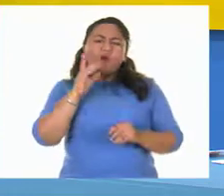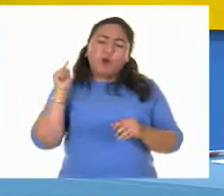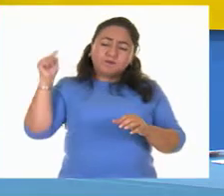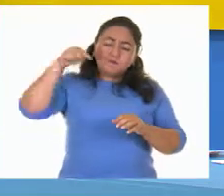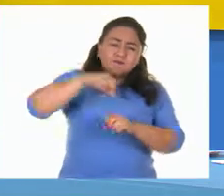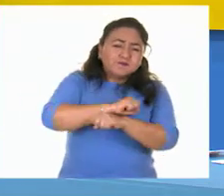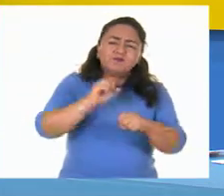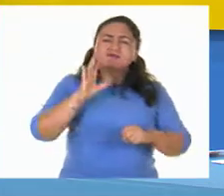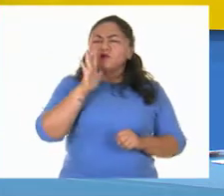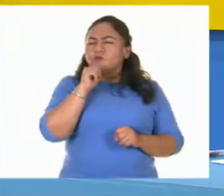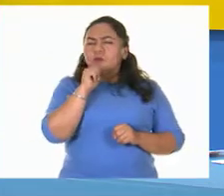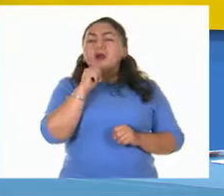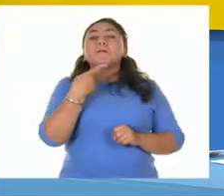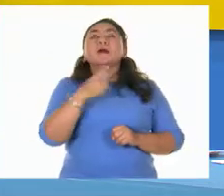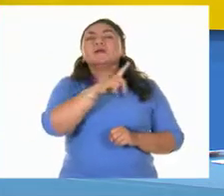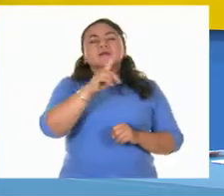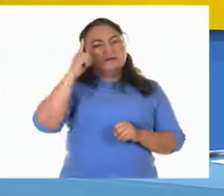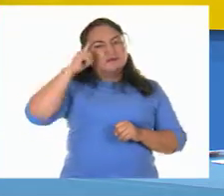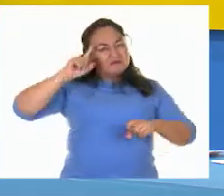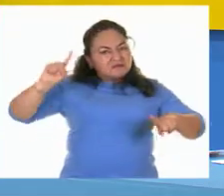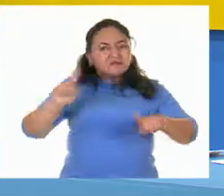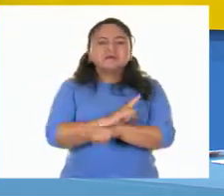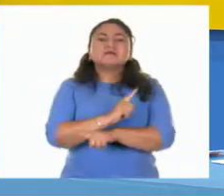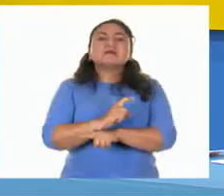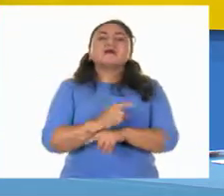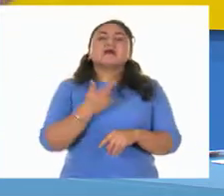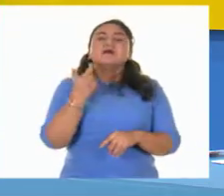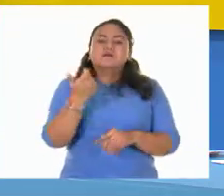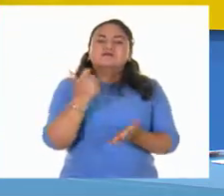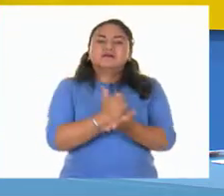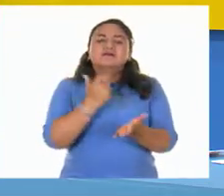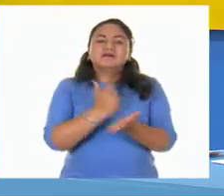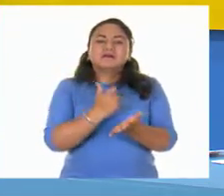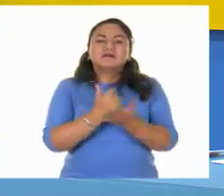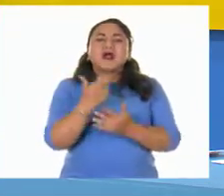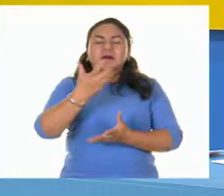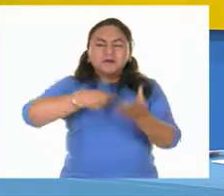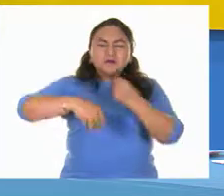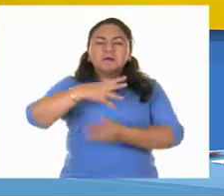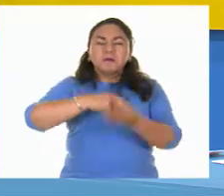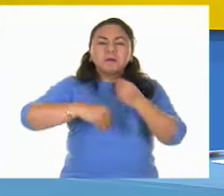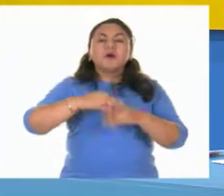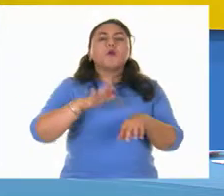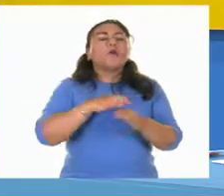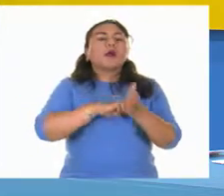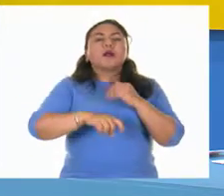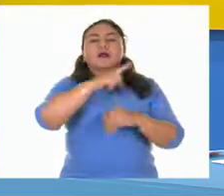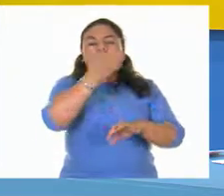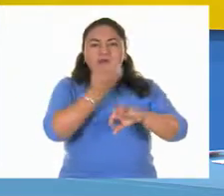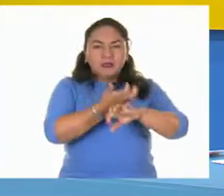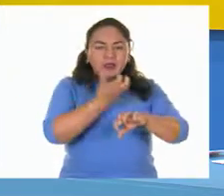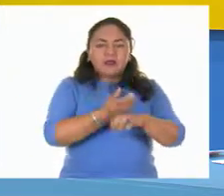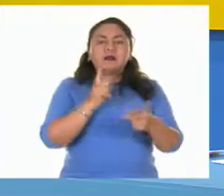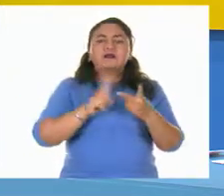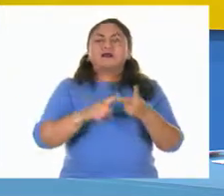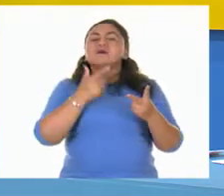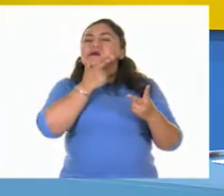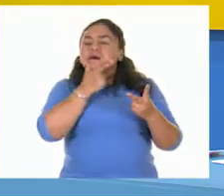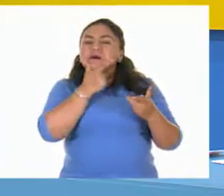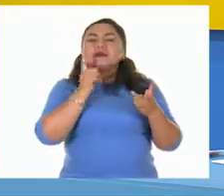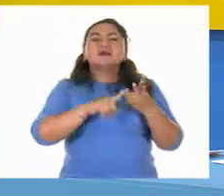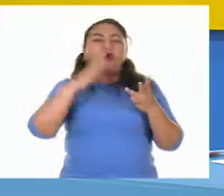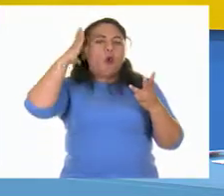que tomaron represalias económicas, que por cierto, fueron apoyadas por sus países de origen como Estados Unidos, Inglaterra y